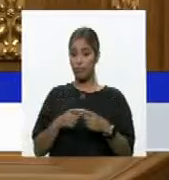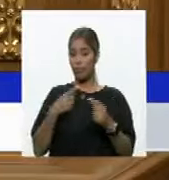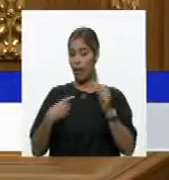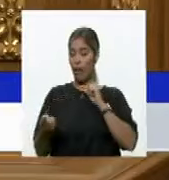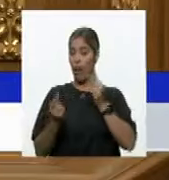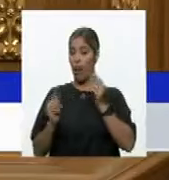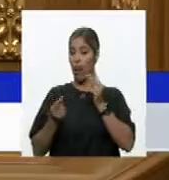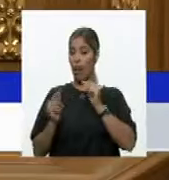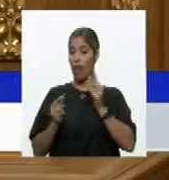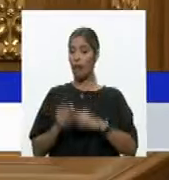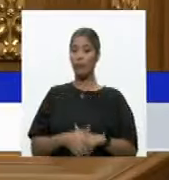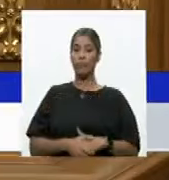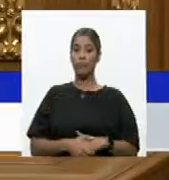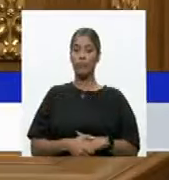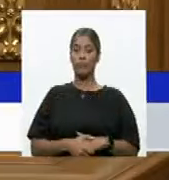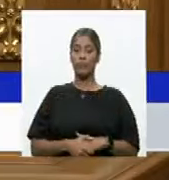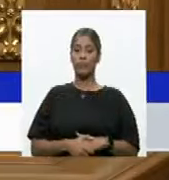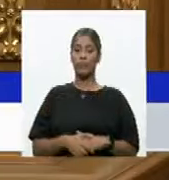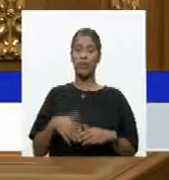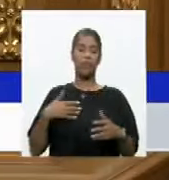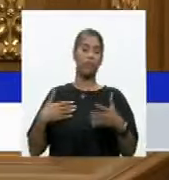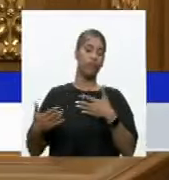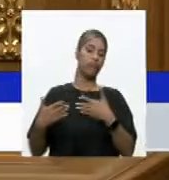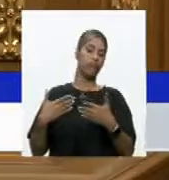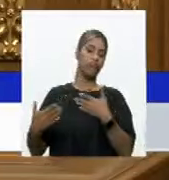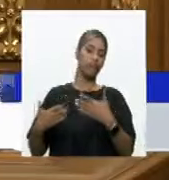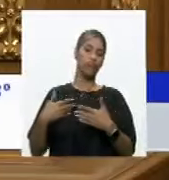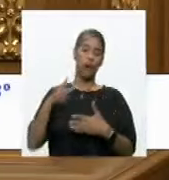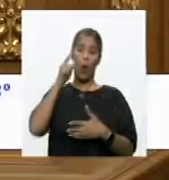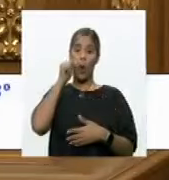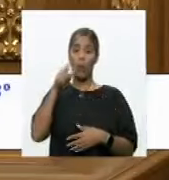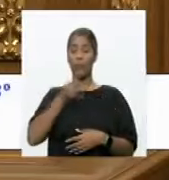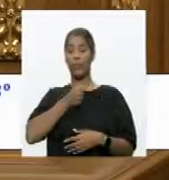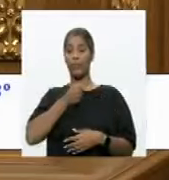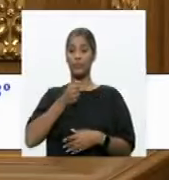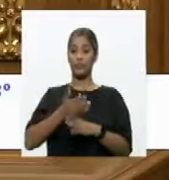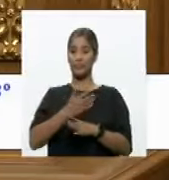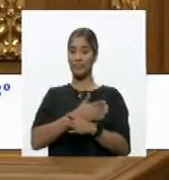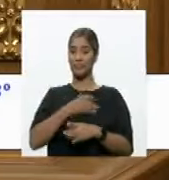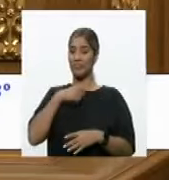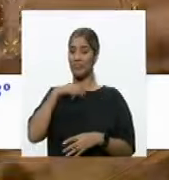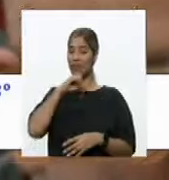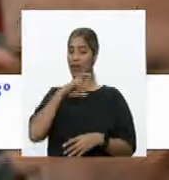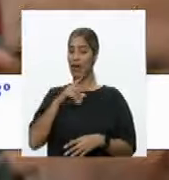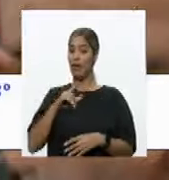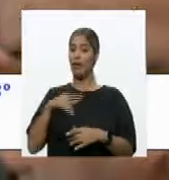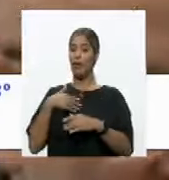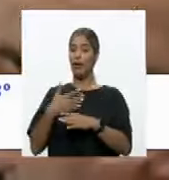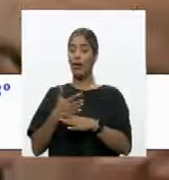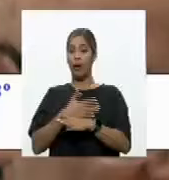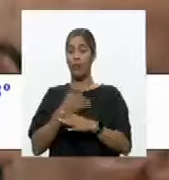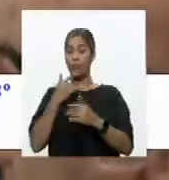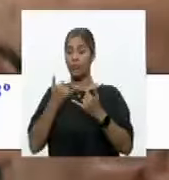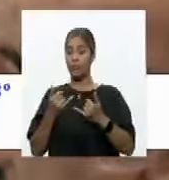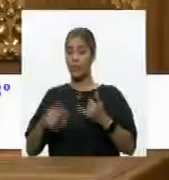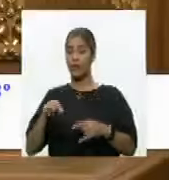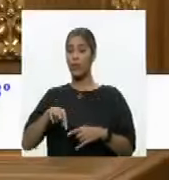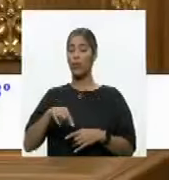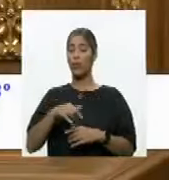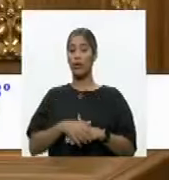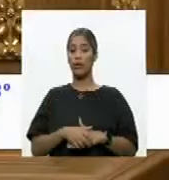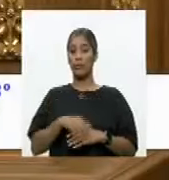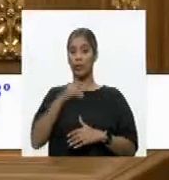hablar y eso. Y hablé con Alí, y en una oportunidad había un acto en